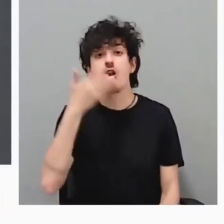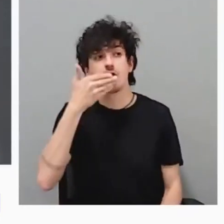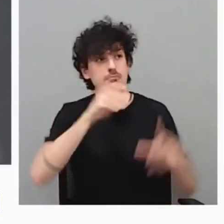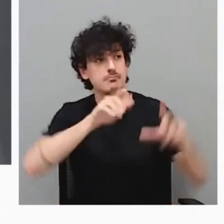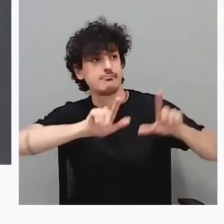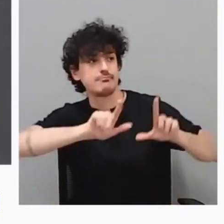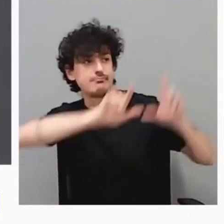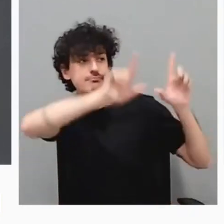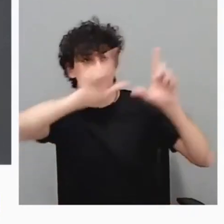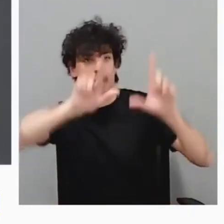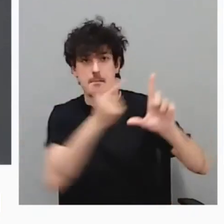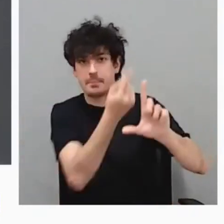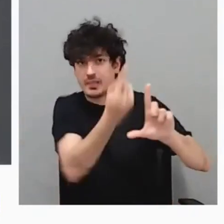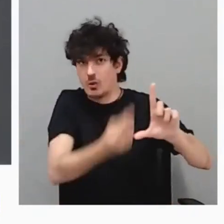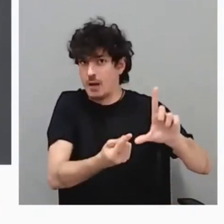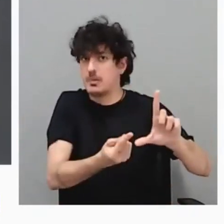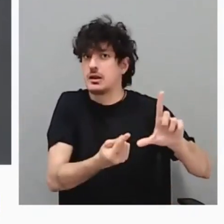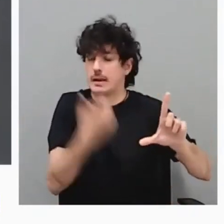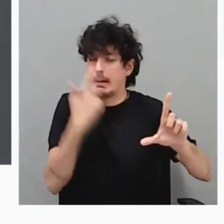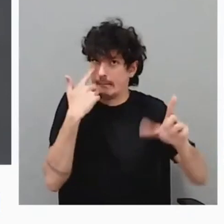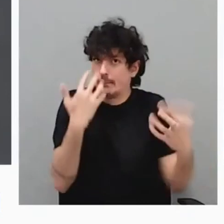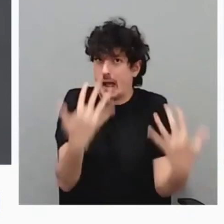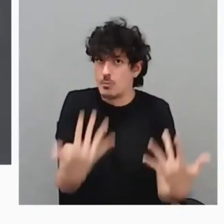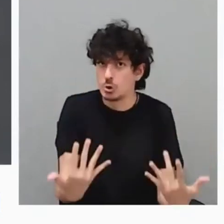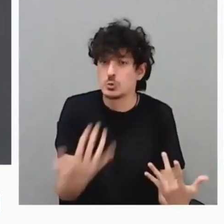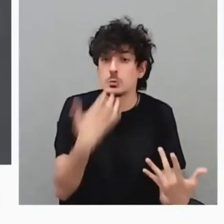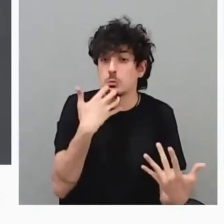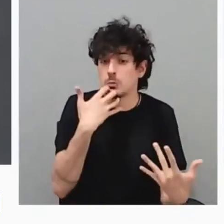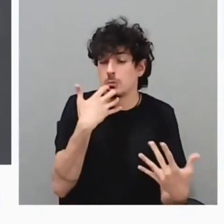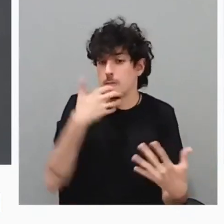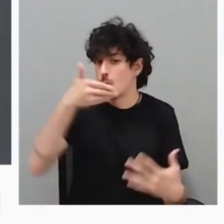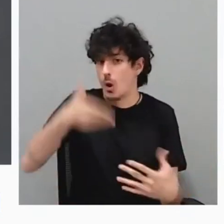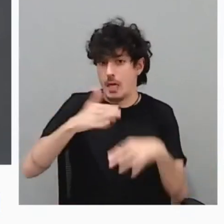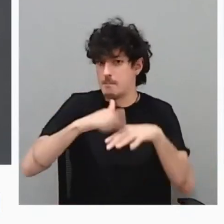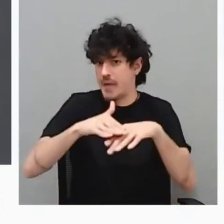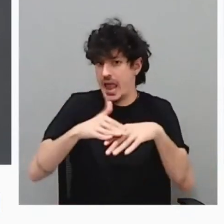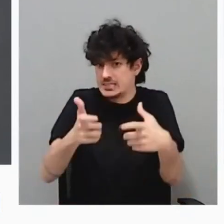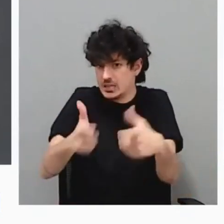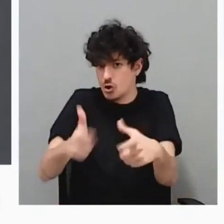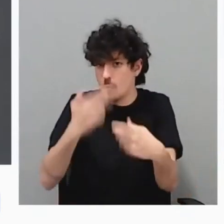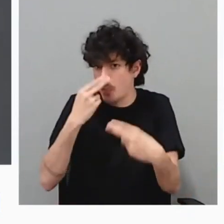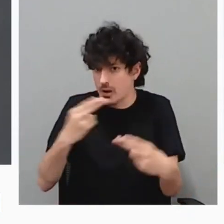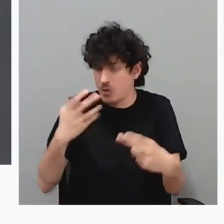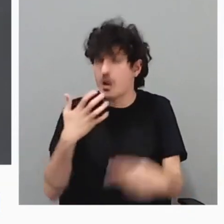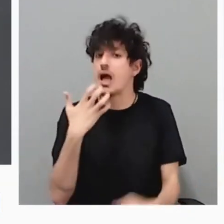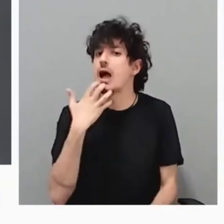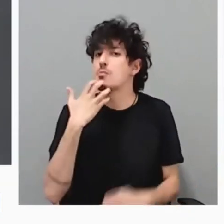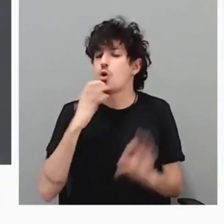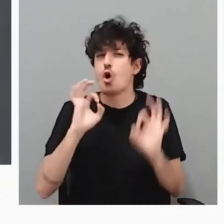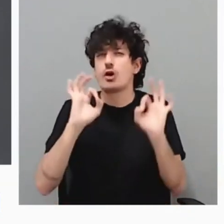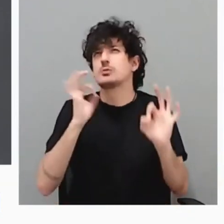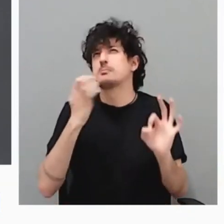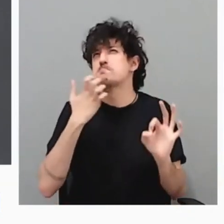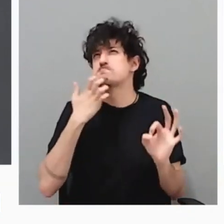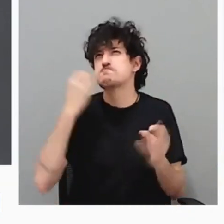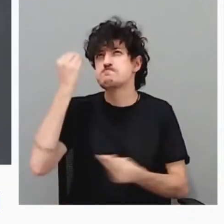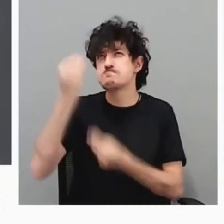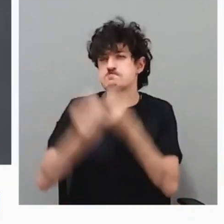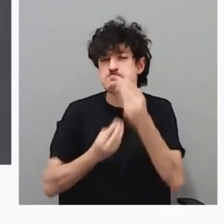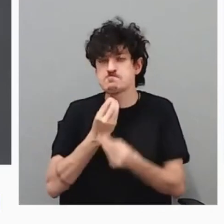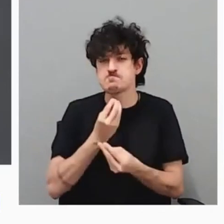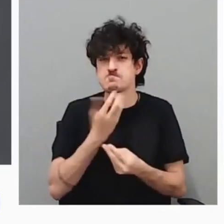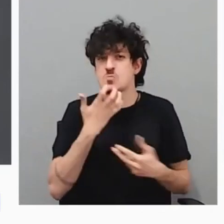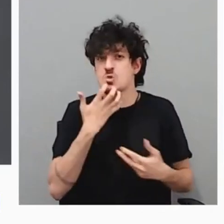cognitivamente. Por ejemplo, para el sector público. Ejemplos concretos, cosas concretas que se puede hacer. Los